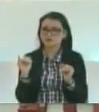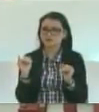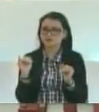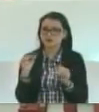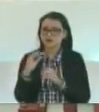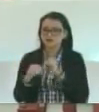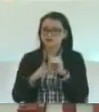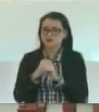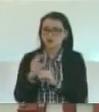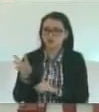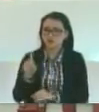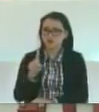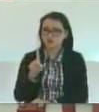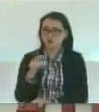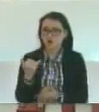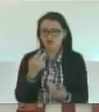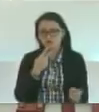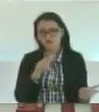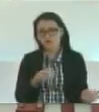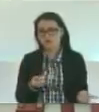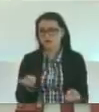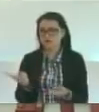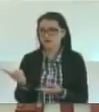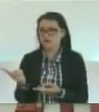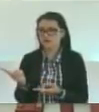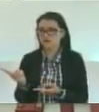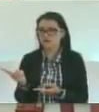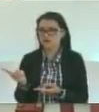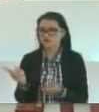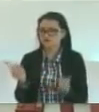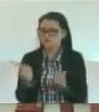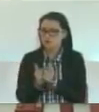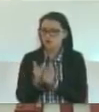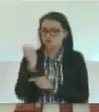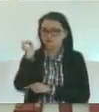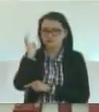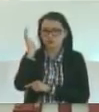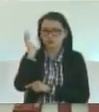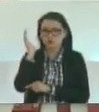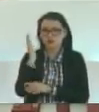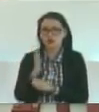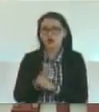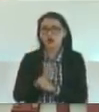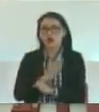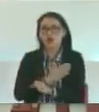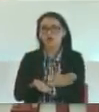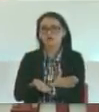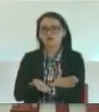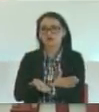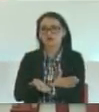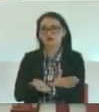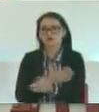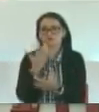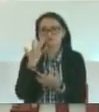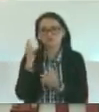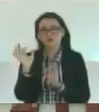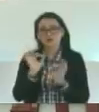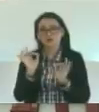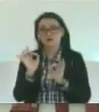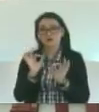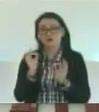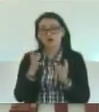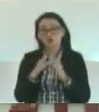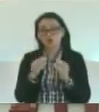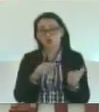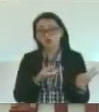siglo XXI. Le damos la bienvenida a esta breve rueda de prensa antes del inmenso acto que nos espera. Están